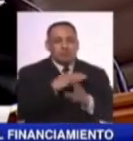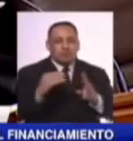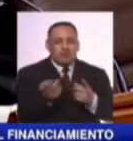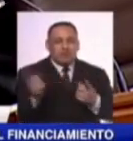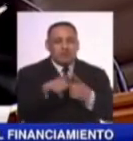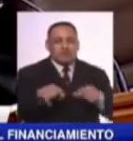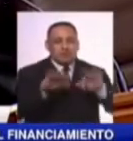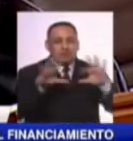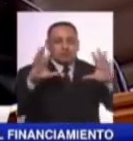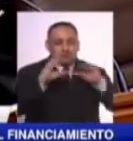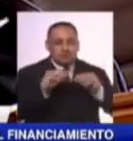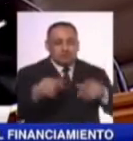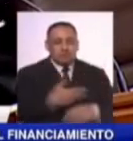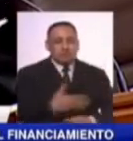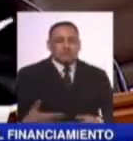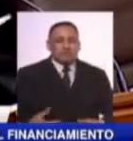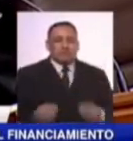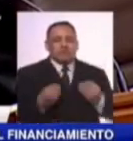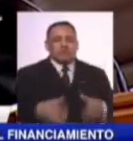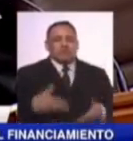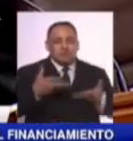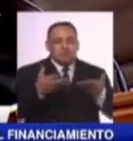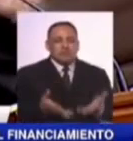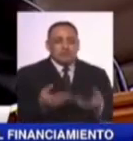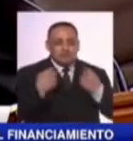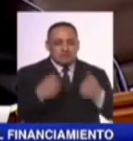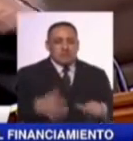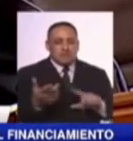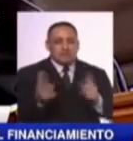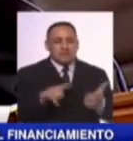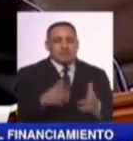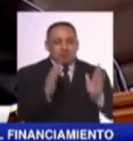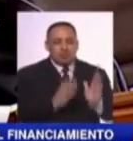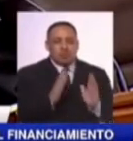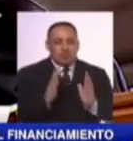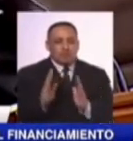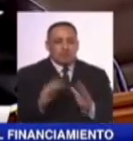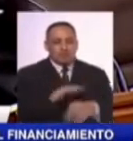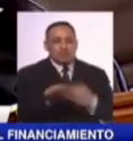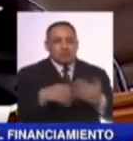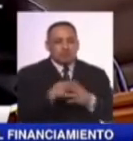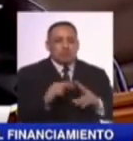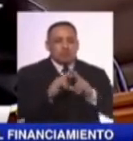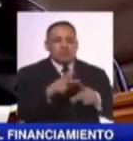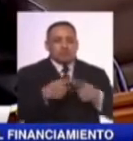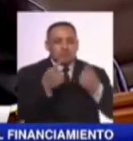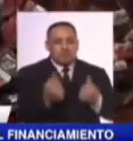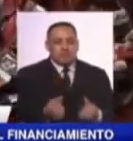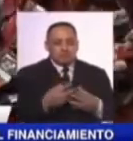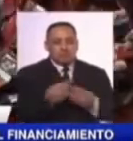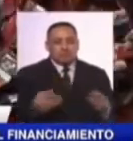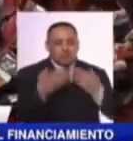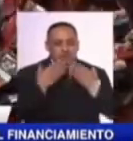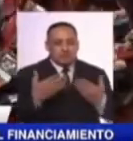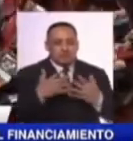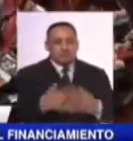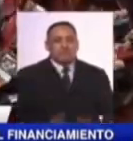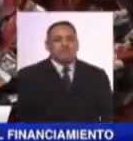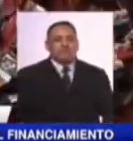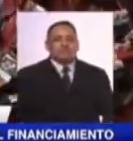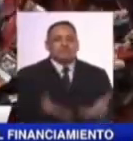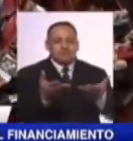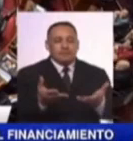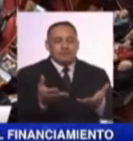Después surge esta iniciativa en el Congreso, un poco así sin entender cómo salta esta propuesta al otro